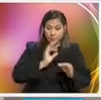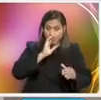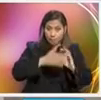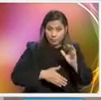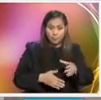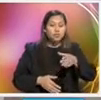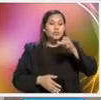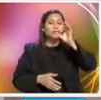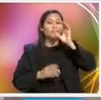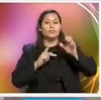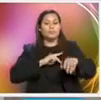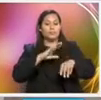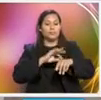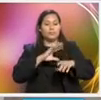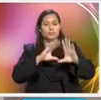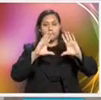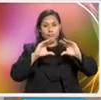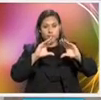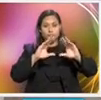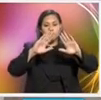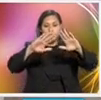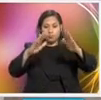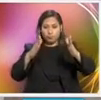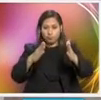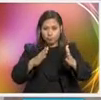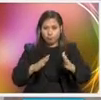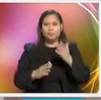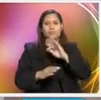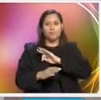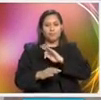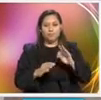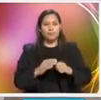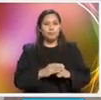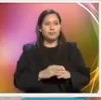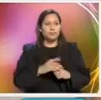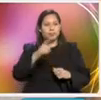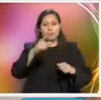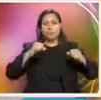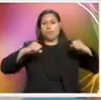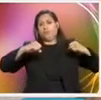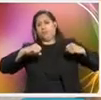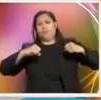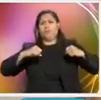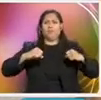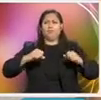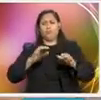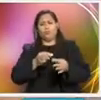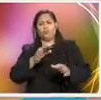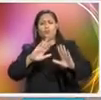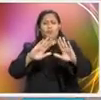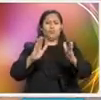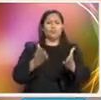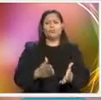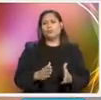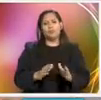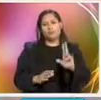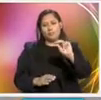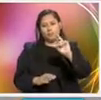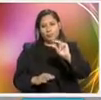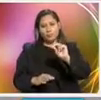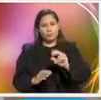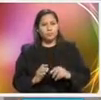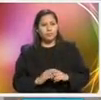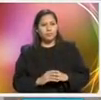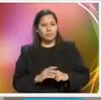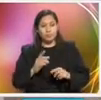lo absorba tus músculos y empieces a crecer. Ahora, no te vas a poner así, ¿eh? O sea, al ratito con cuerpo de fisicoculturista. Ni tenemos